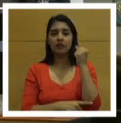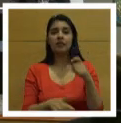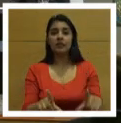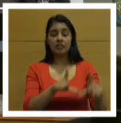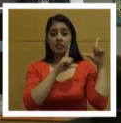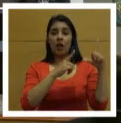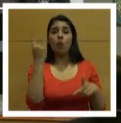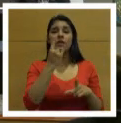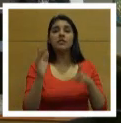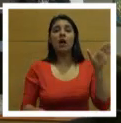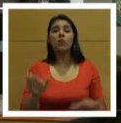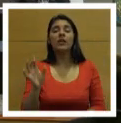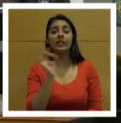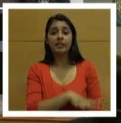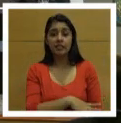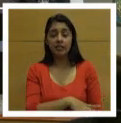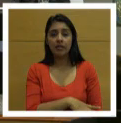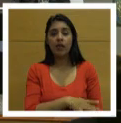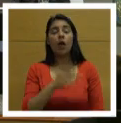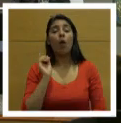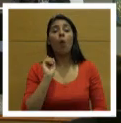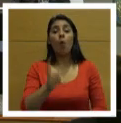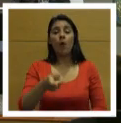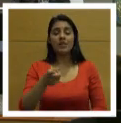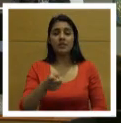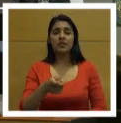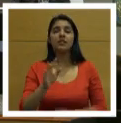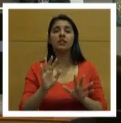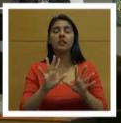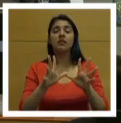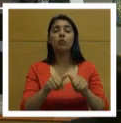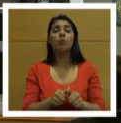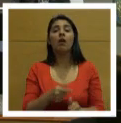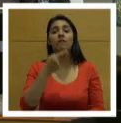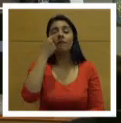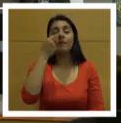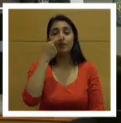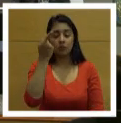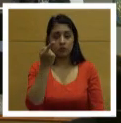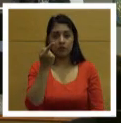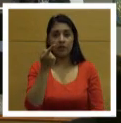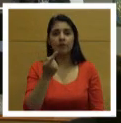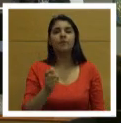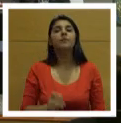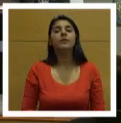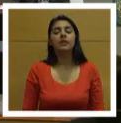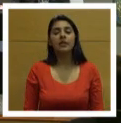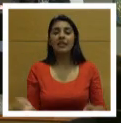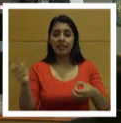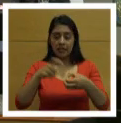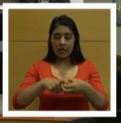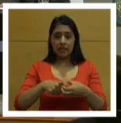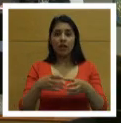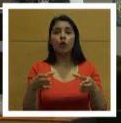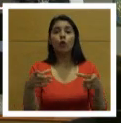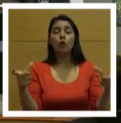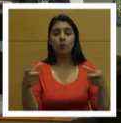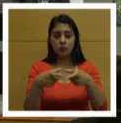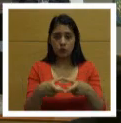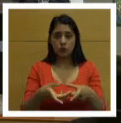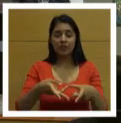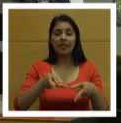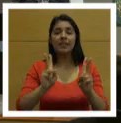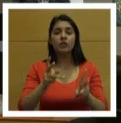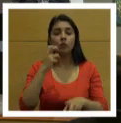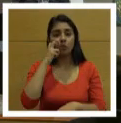Universidad Austral de Chile, jueza titular del Juzgado de Familia de Puerto Varas, integrante de la Comisión de Derechos Humanos y Género y de la Comisión